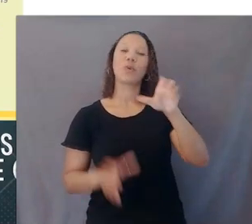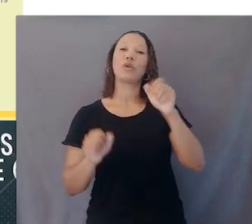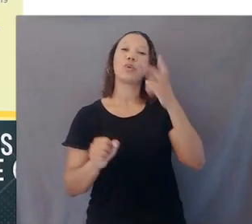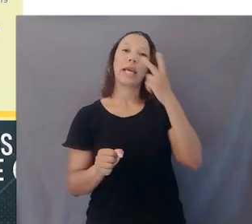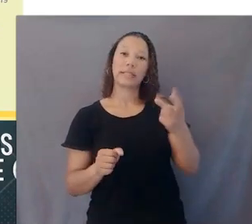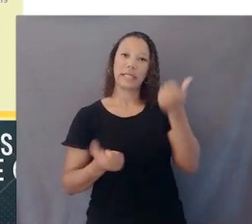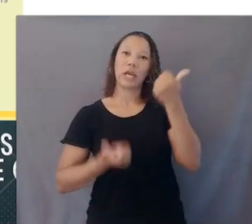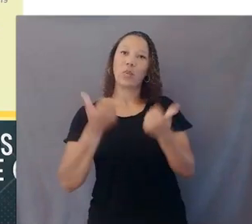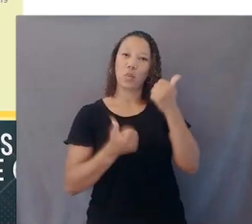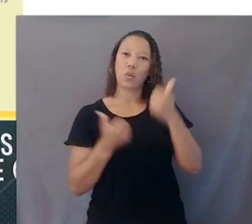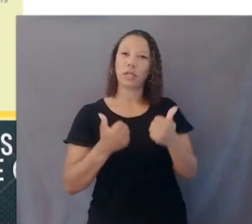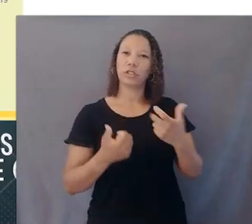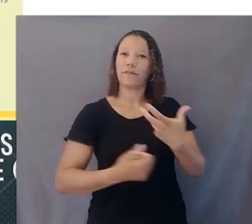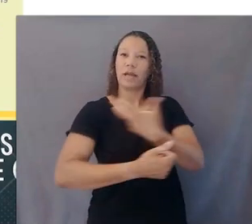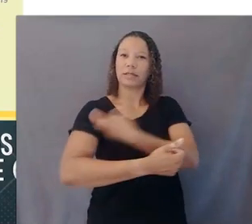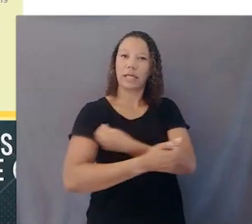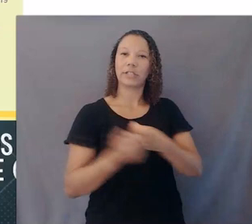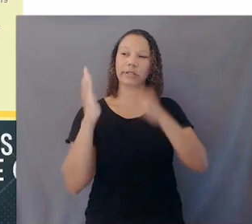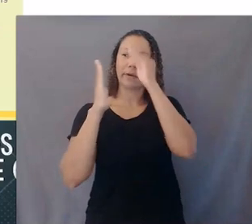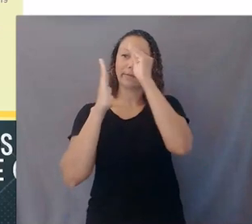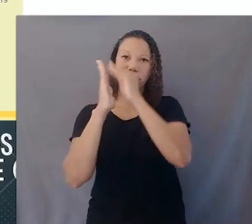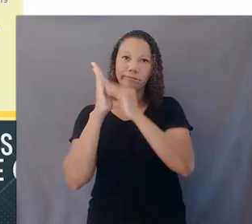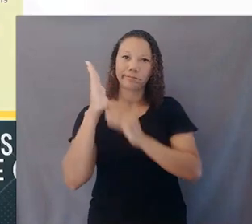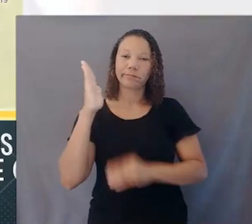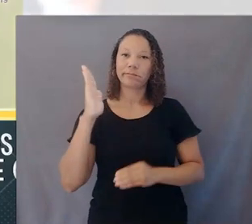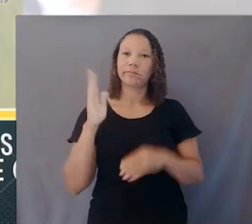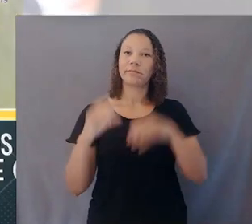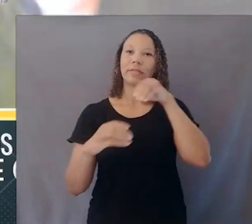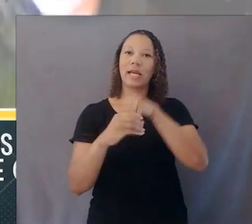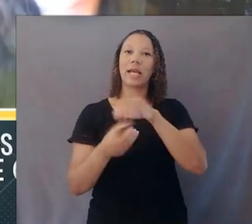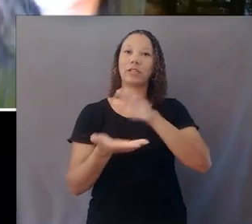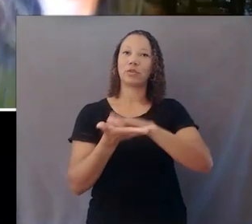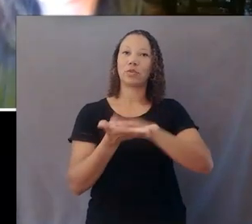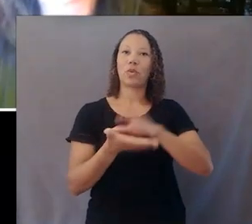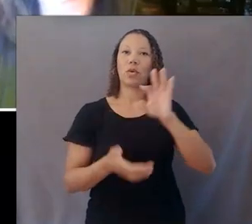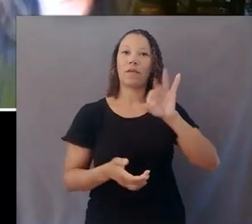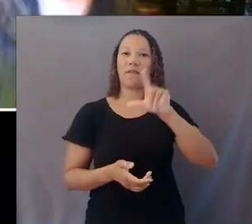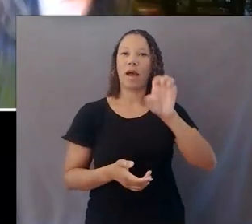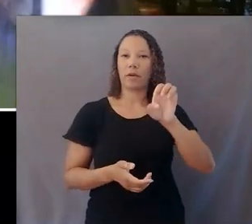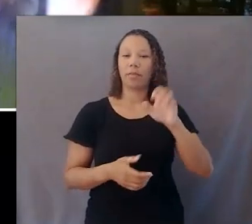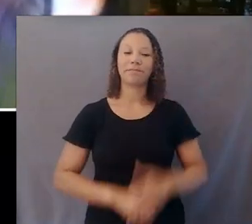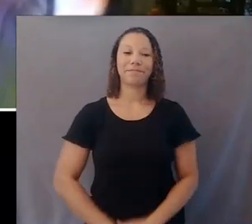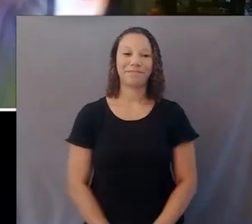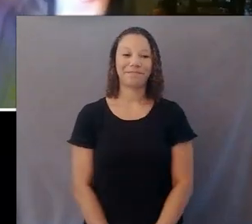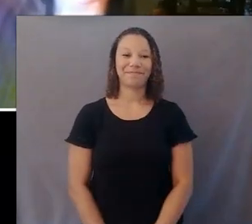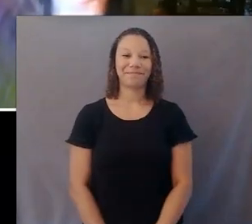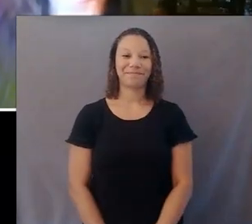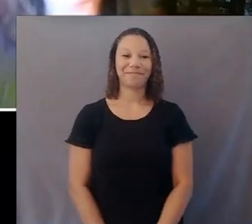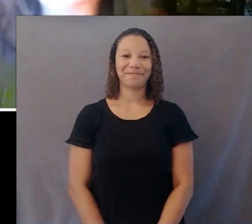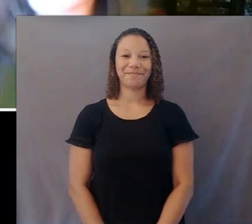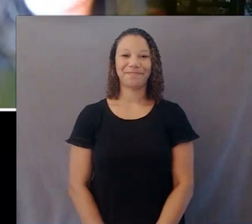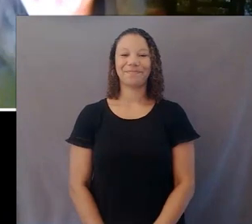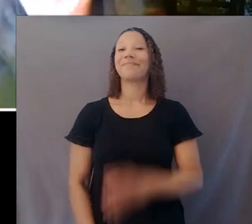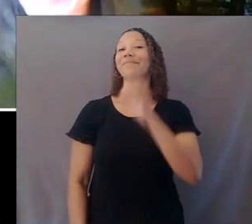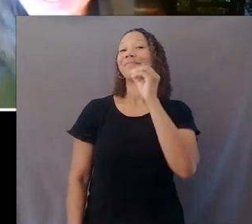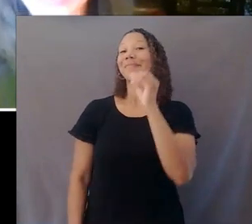inmunizaciones necesarias para la admisión escolar. Okay, all right, Jackie. We're down